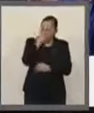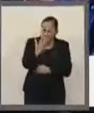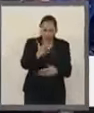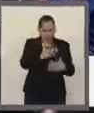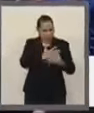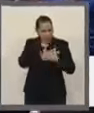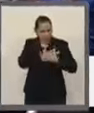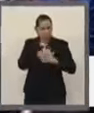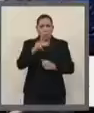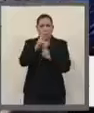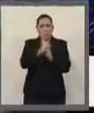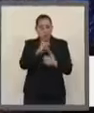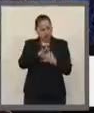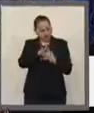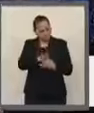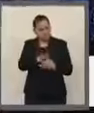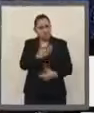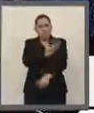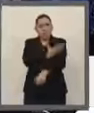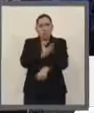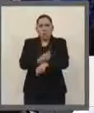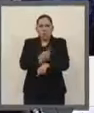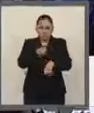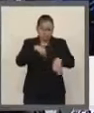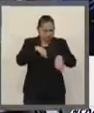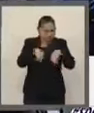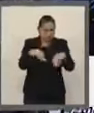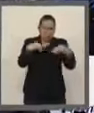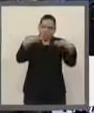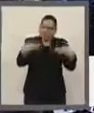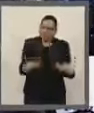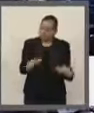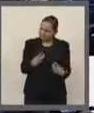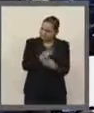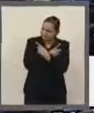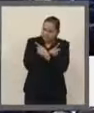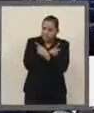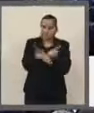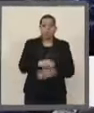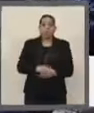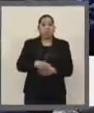honestidad y con decencia. Tenemos un compromiso con el pueblo de México